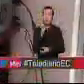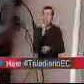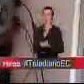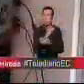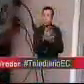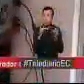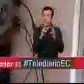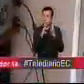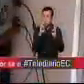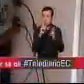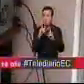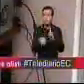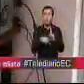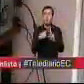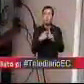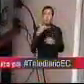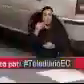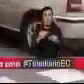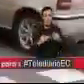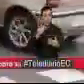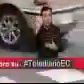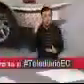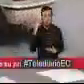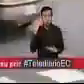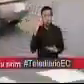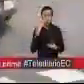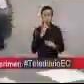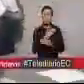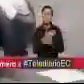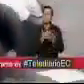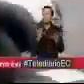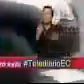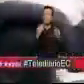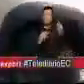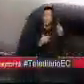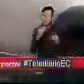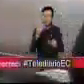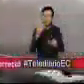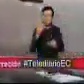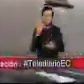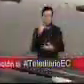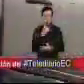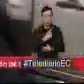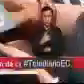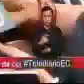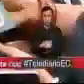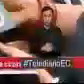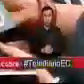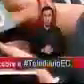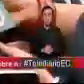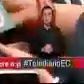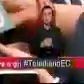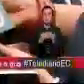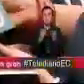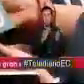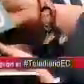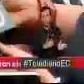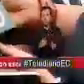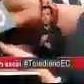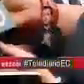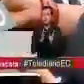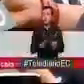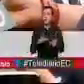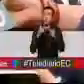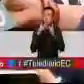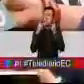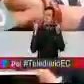a este tema y también al juicio político que se le dio paso en la Asamblea Nacional. Escuchemos. Eso es parte de lo que los